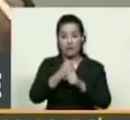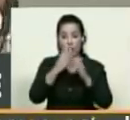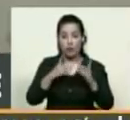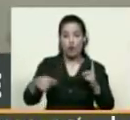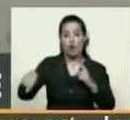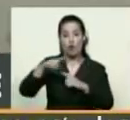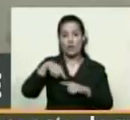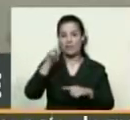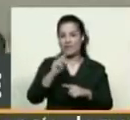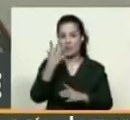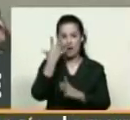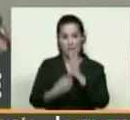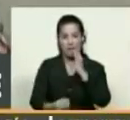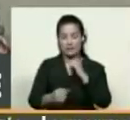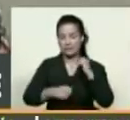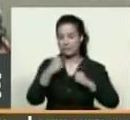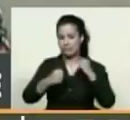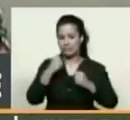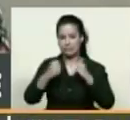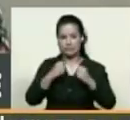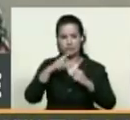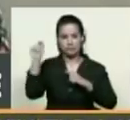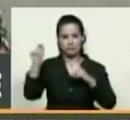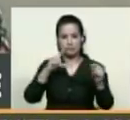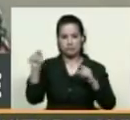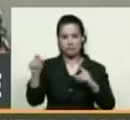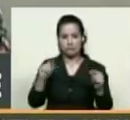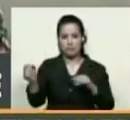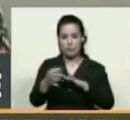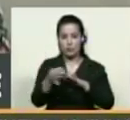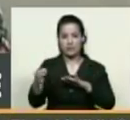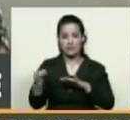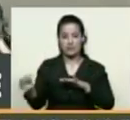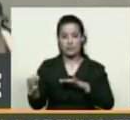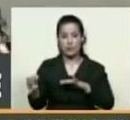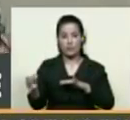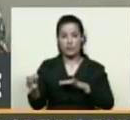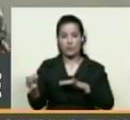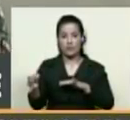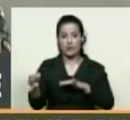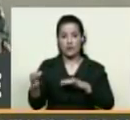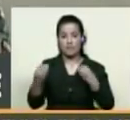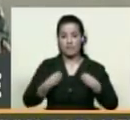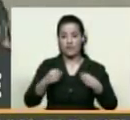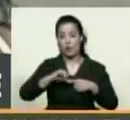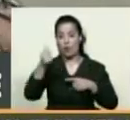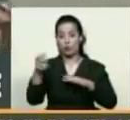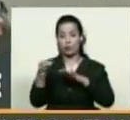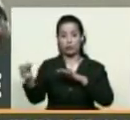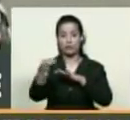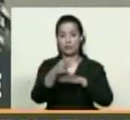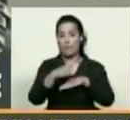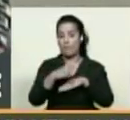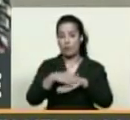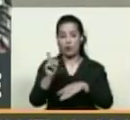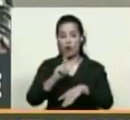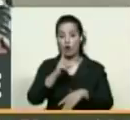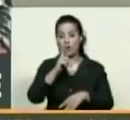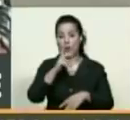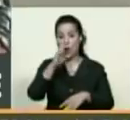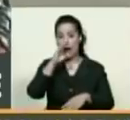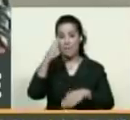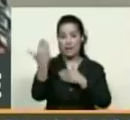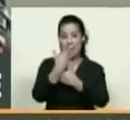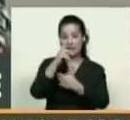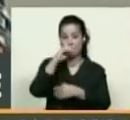tuvieron que salir incluso en alguna ocasión del municipio capital para irse a otros municipios por las amenazas que